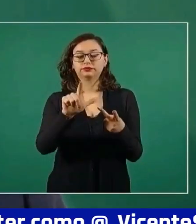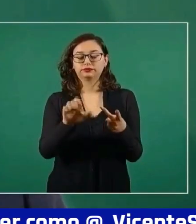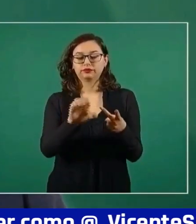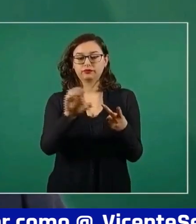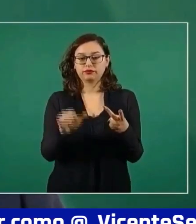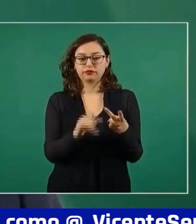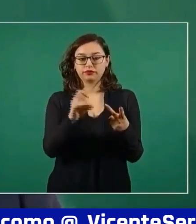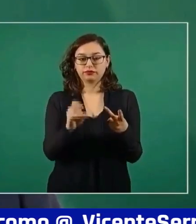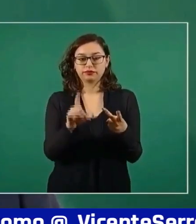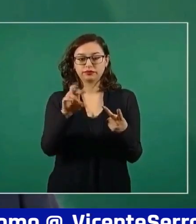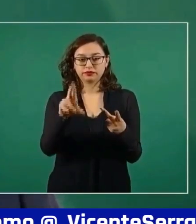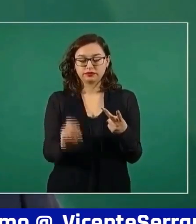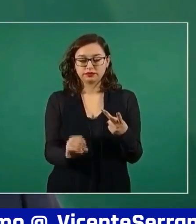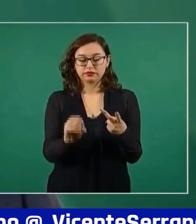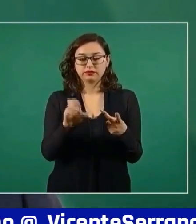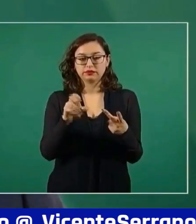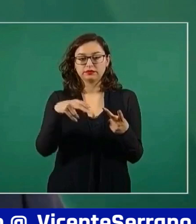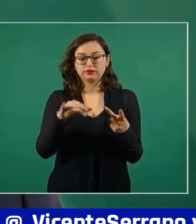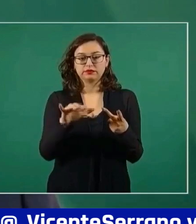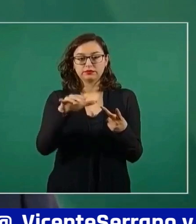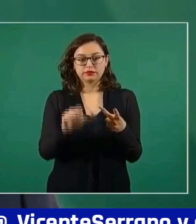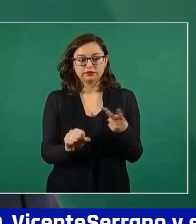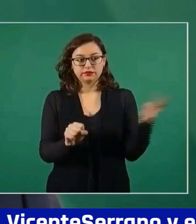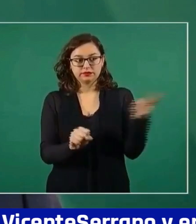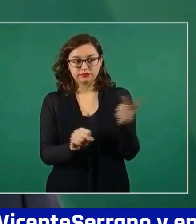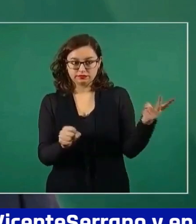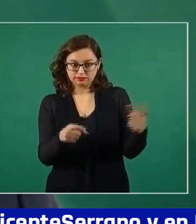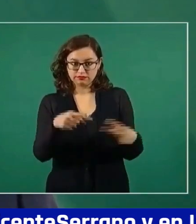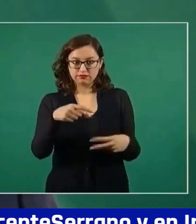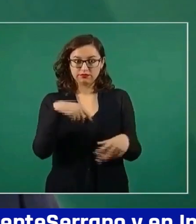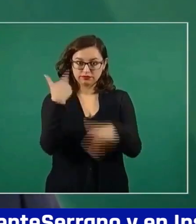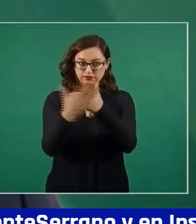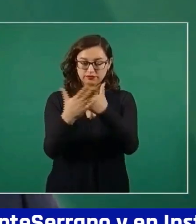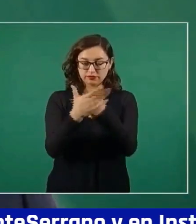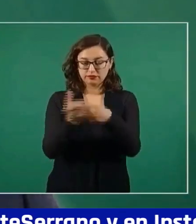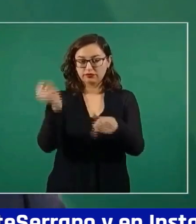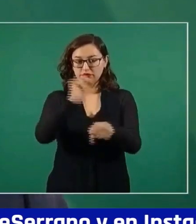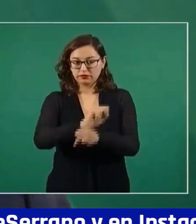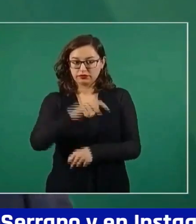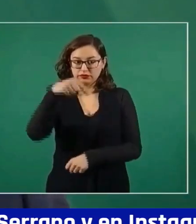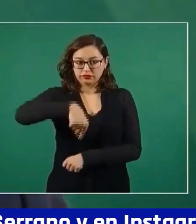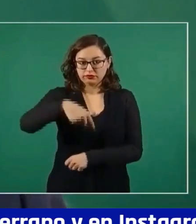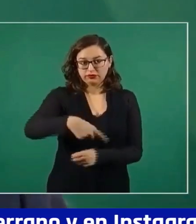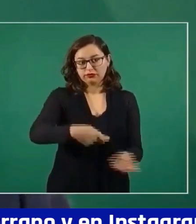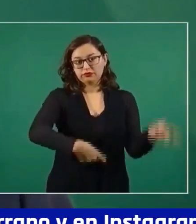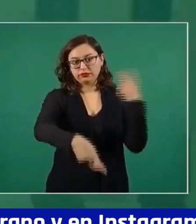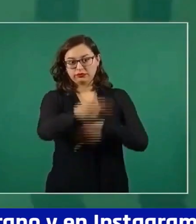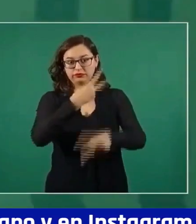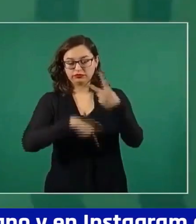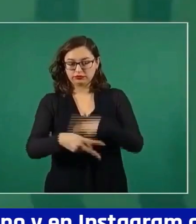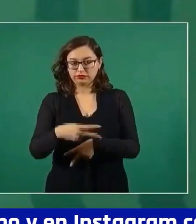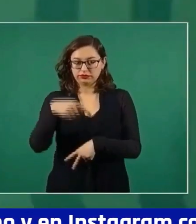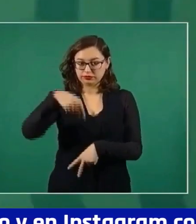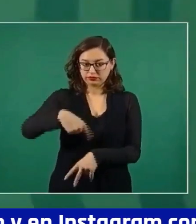aquí la semana que viene para tratar estos asuntos y que no nos vengan a